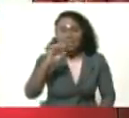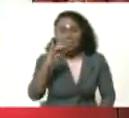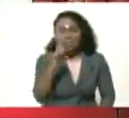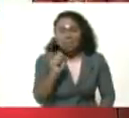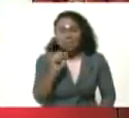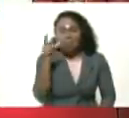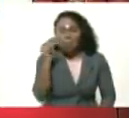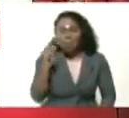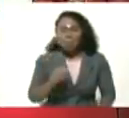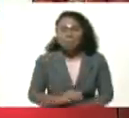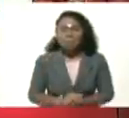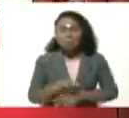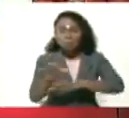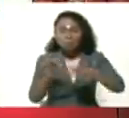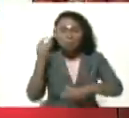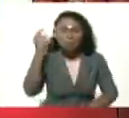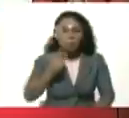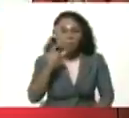Sucre, Wilson Coy.